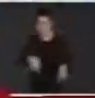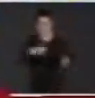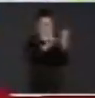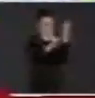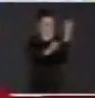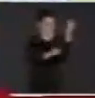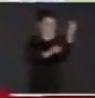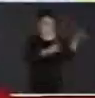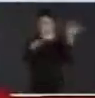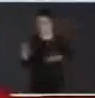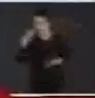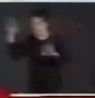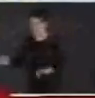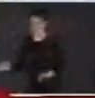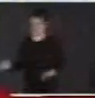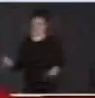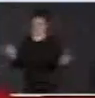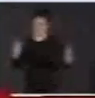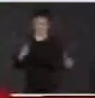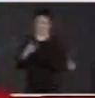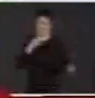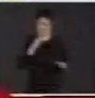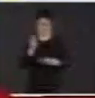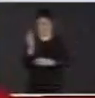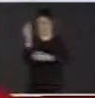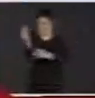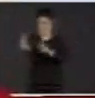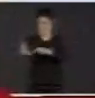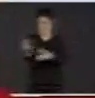vudú? Si quieres te lo presto y lo puedes probar.